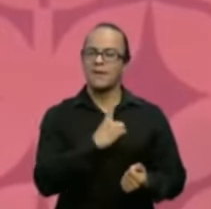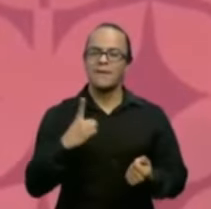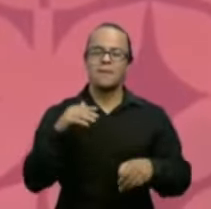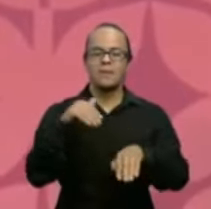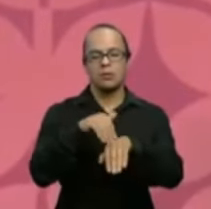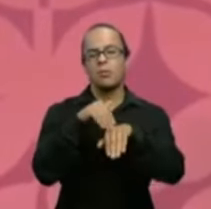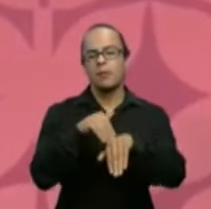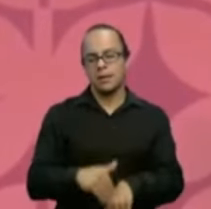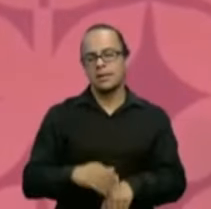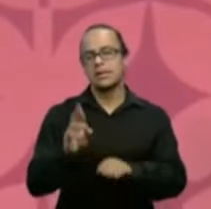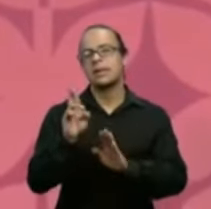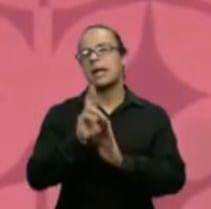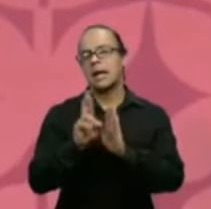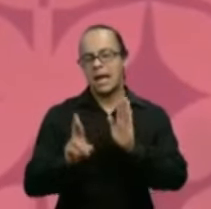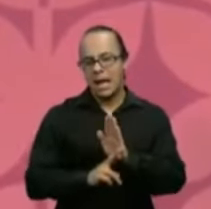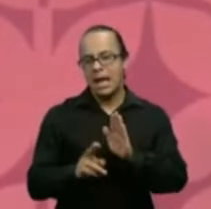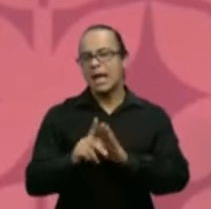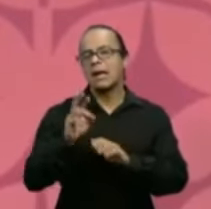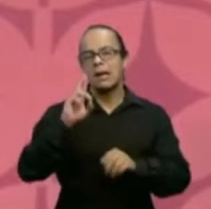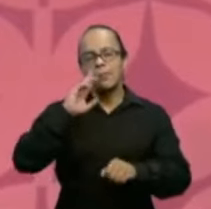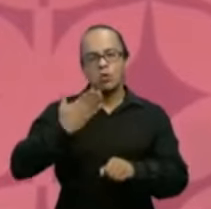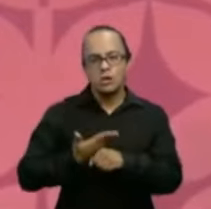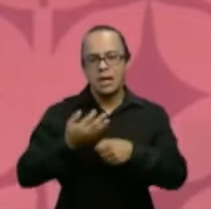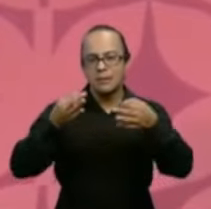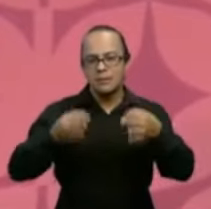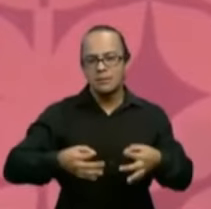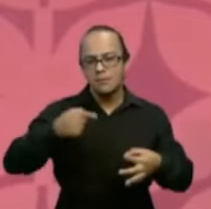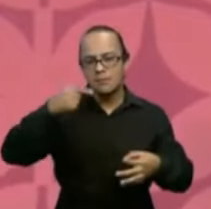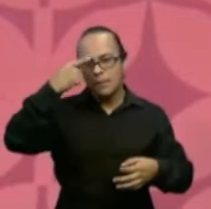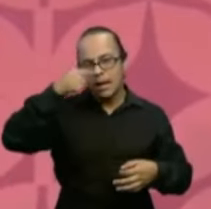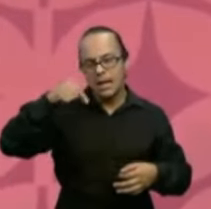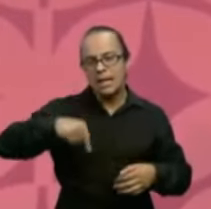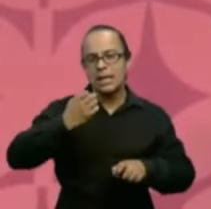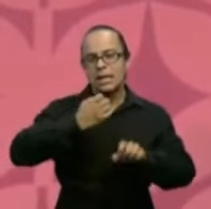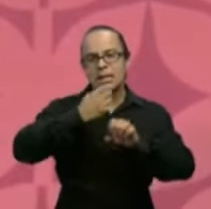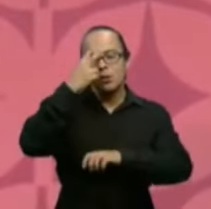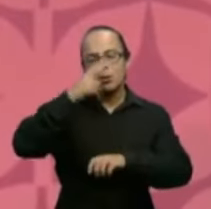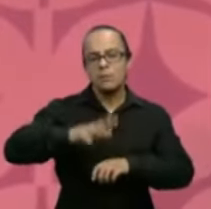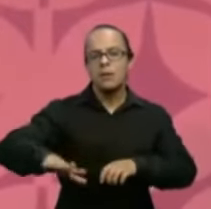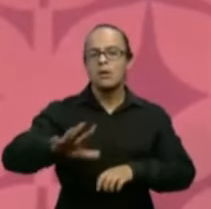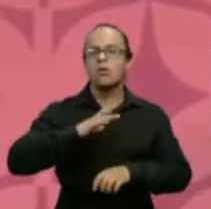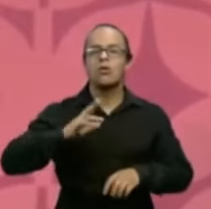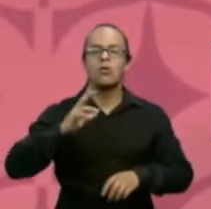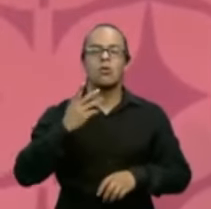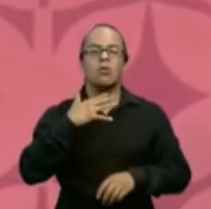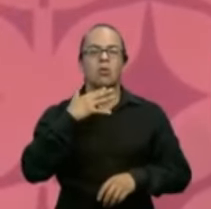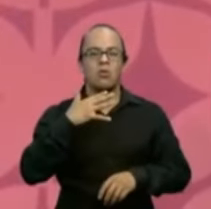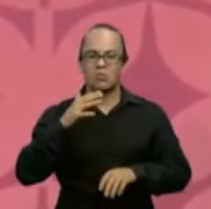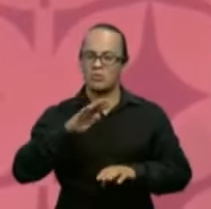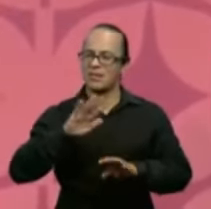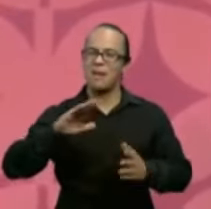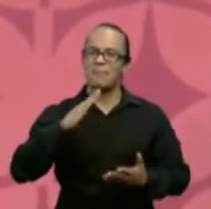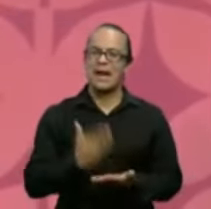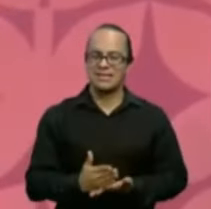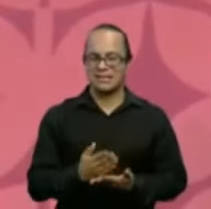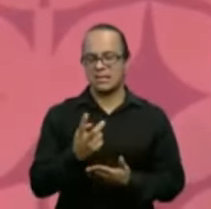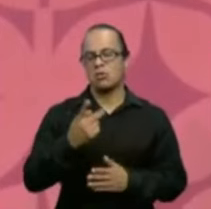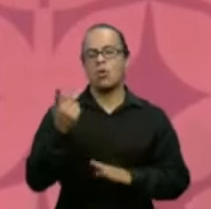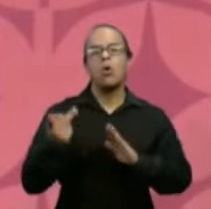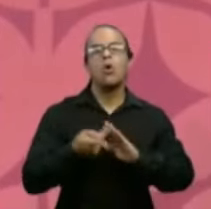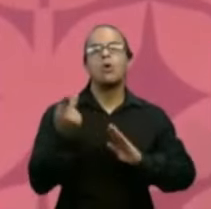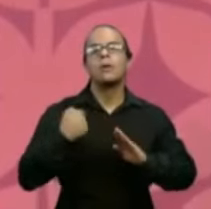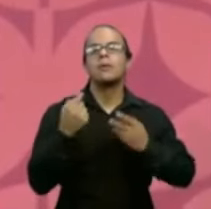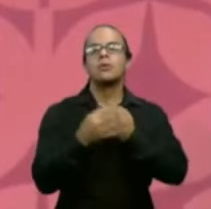sus responsabilidades. Debemos lograr que en nuestro Estado no exista la corrupción. Por esto, nuevamente pido a